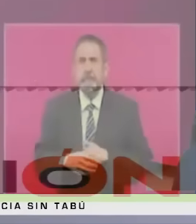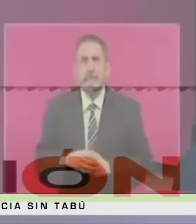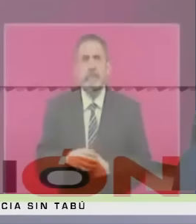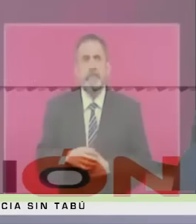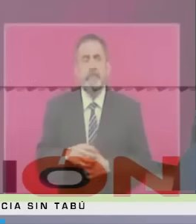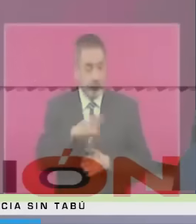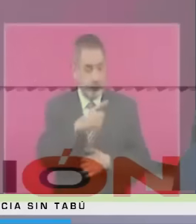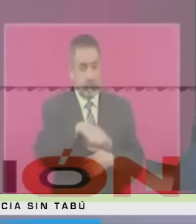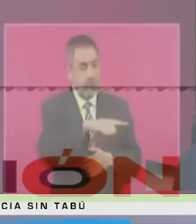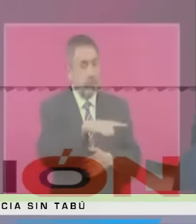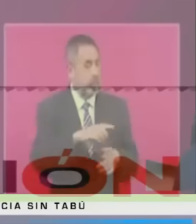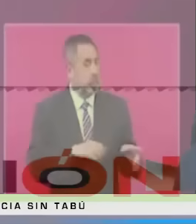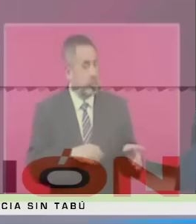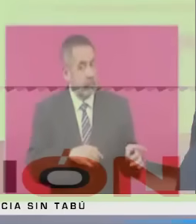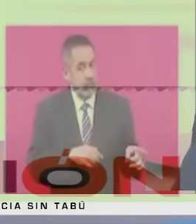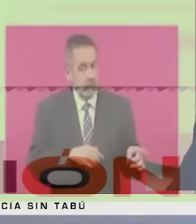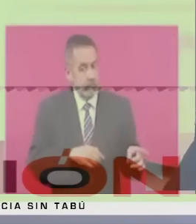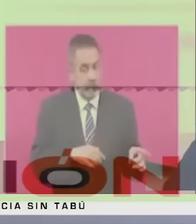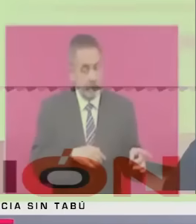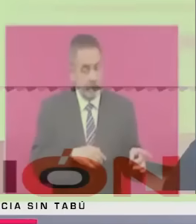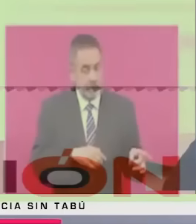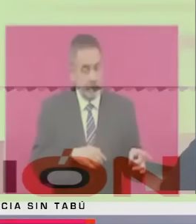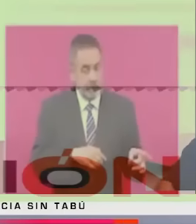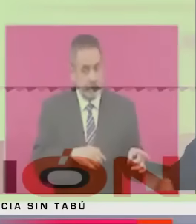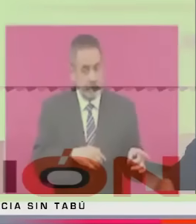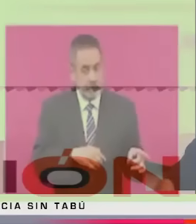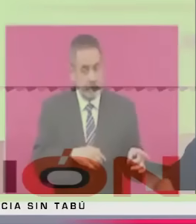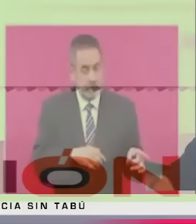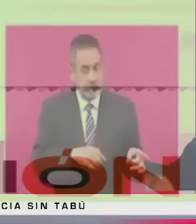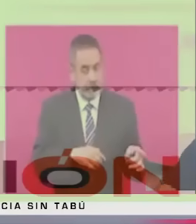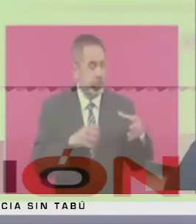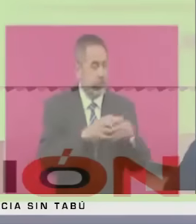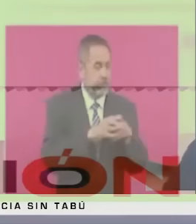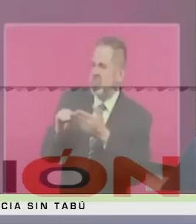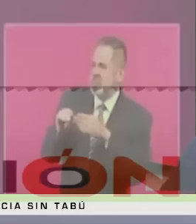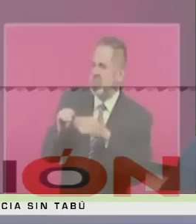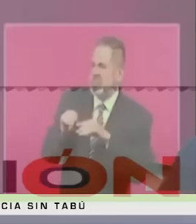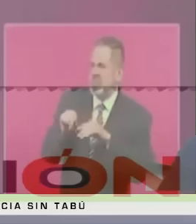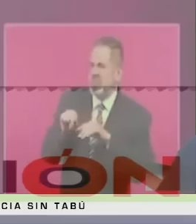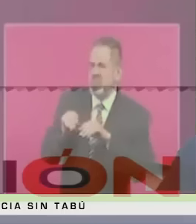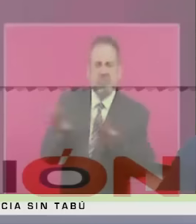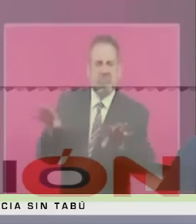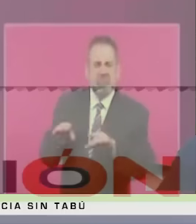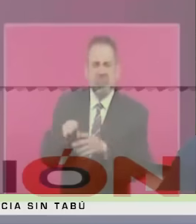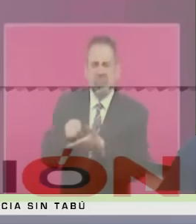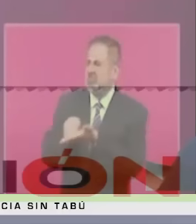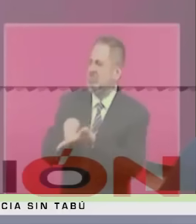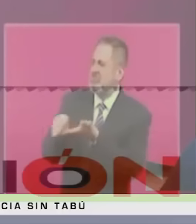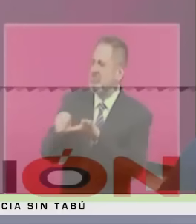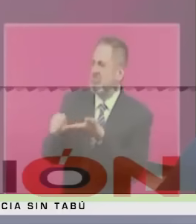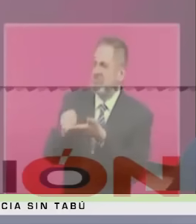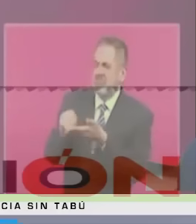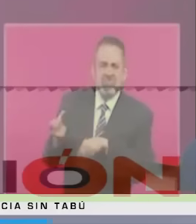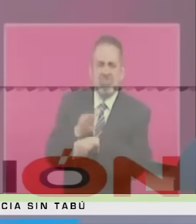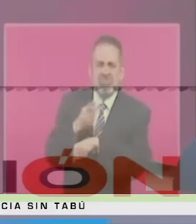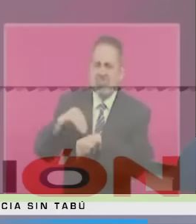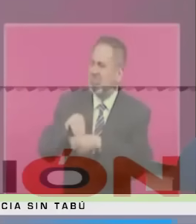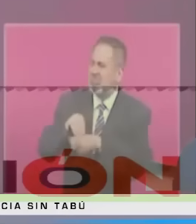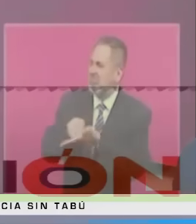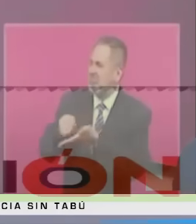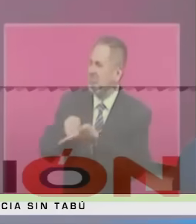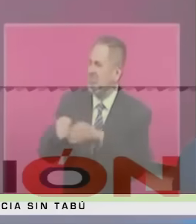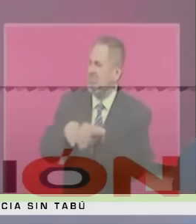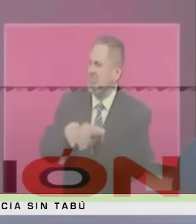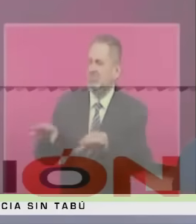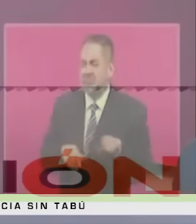líderes de opinión muy importantes. Que eran muy importantes en el pasado y que han dejado de ser.